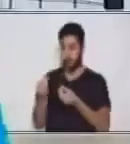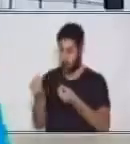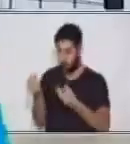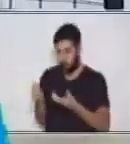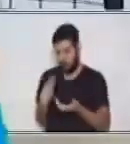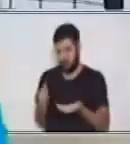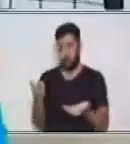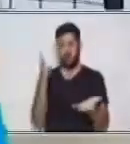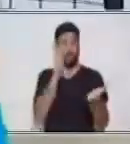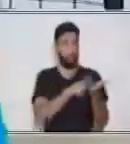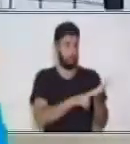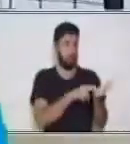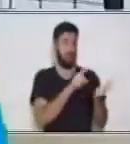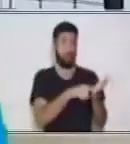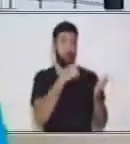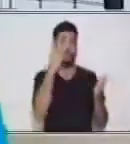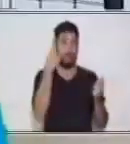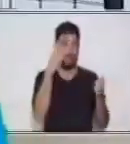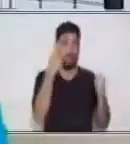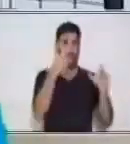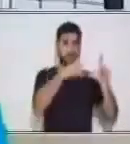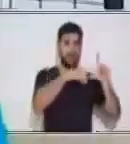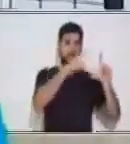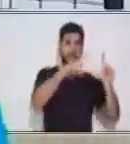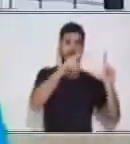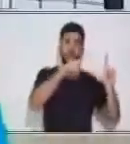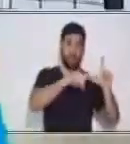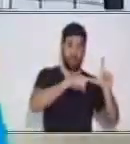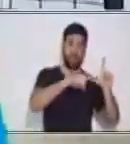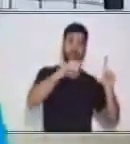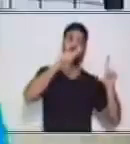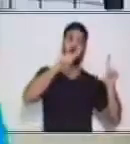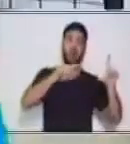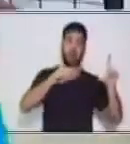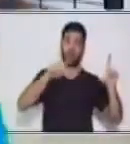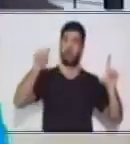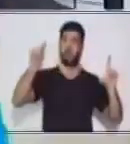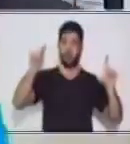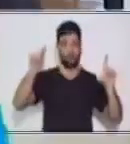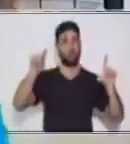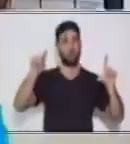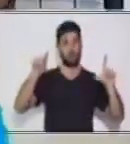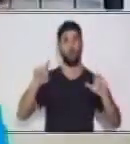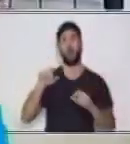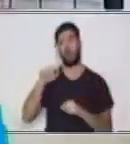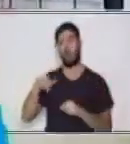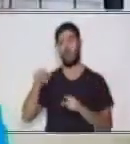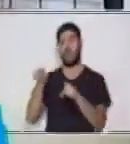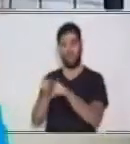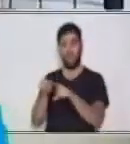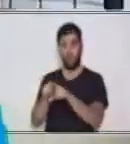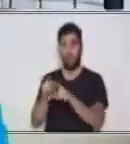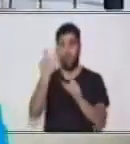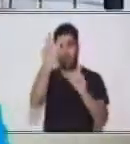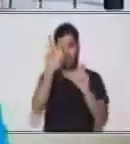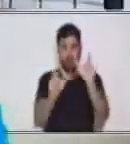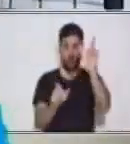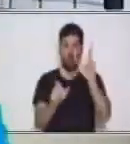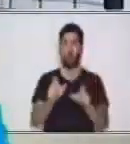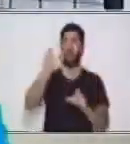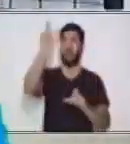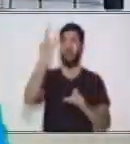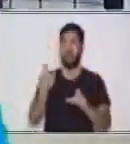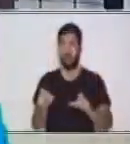gráfica lineal. Que igualmente que la gráfica de barras nos hacemos comparaciones. ¿Qué